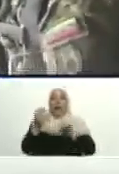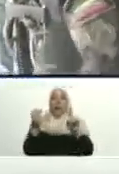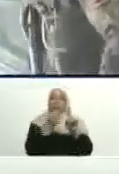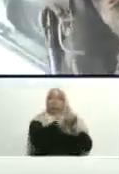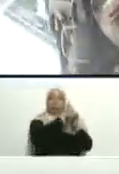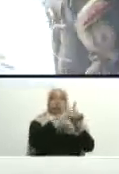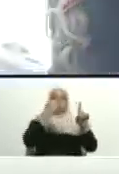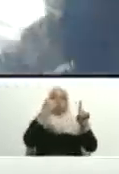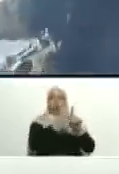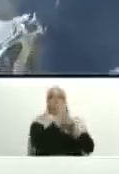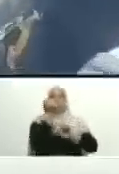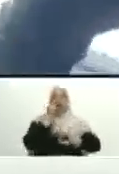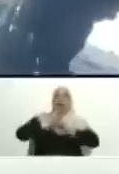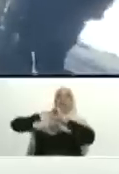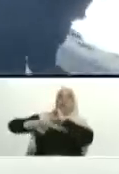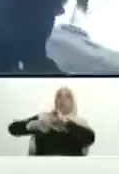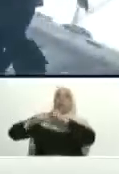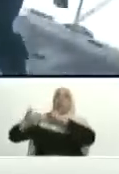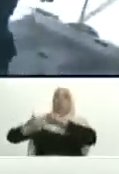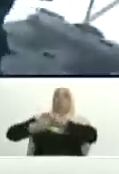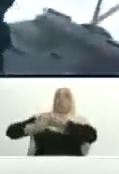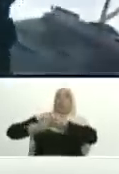amenazas, combatiendo